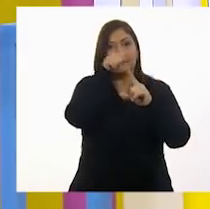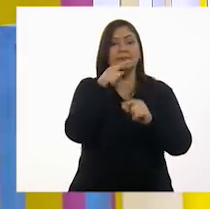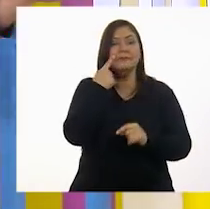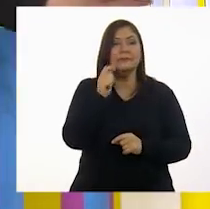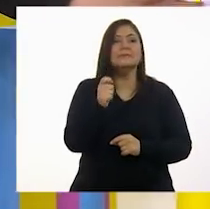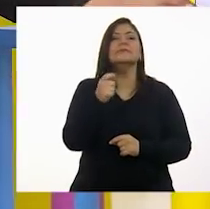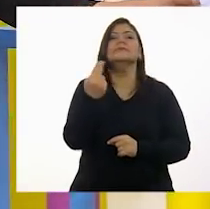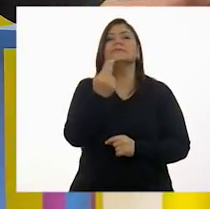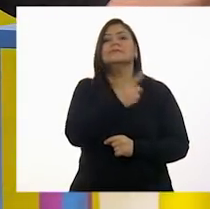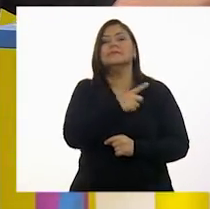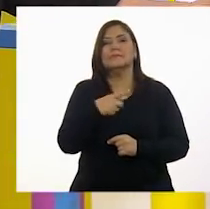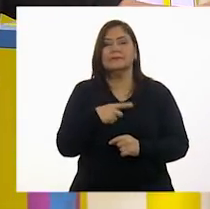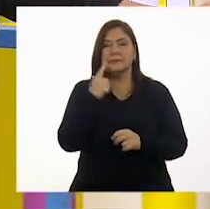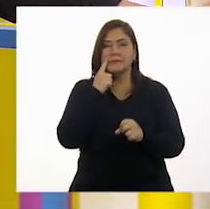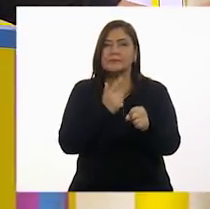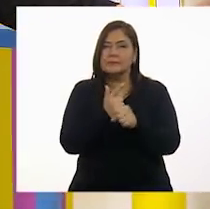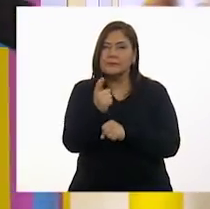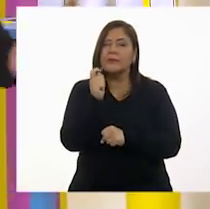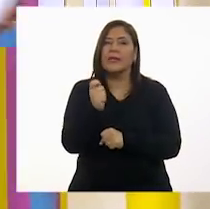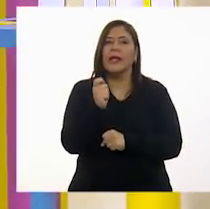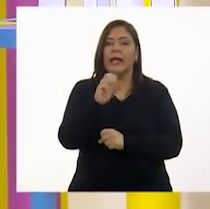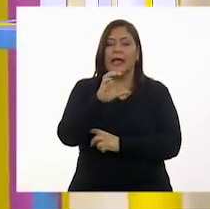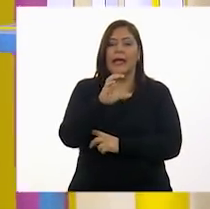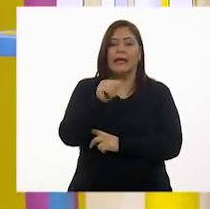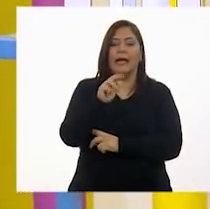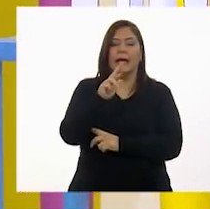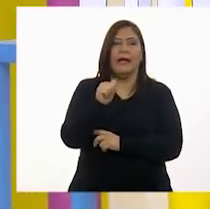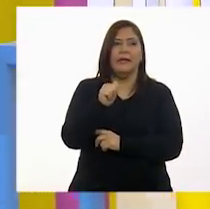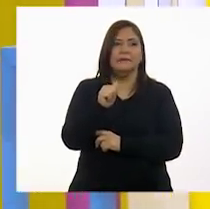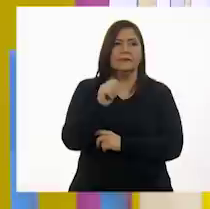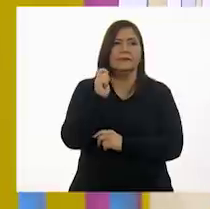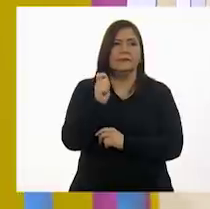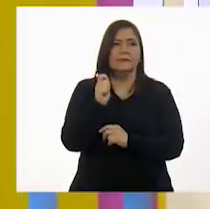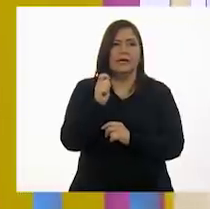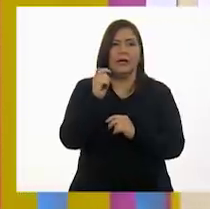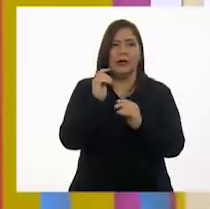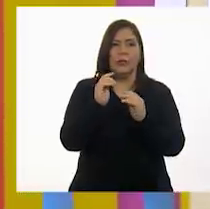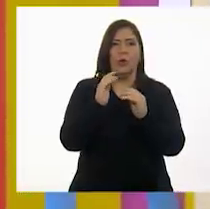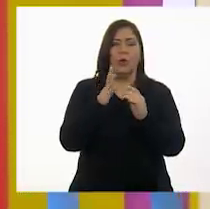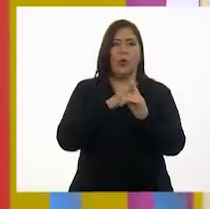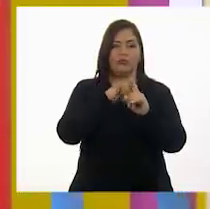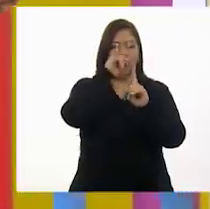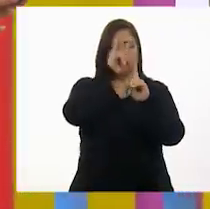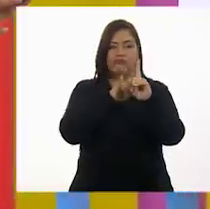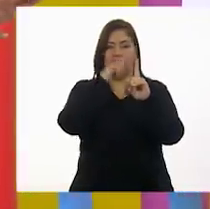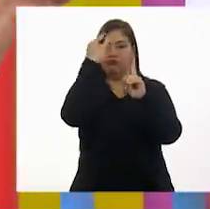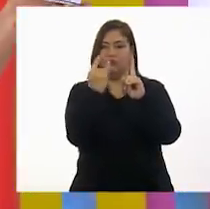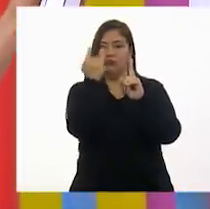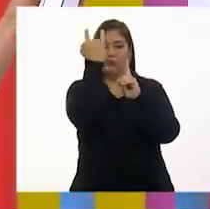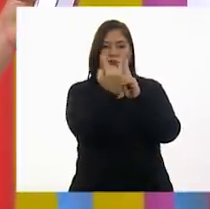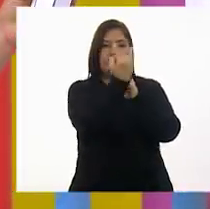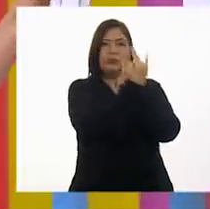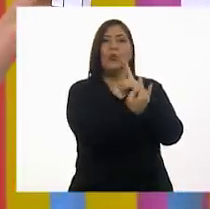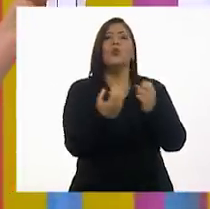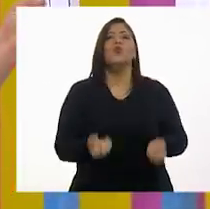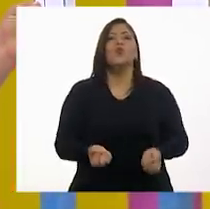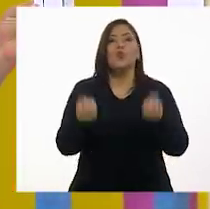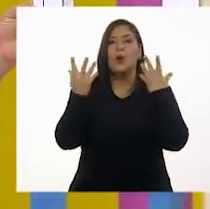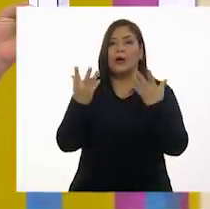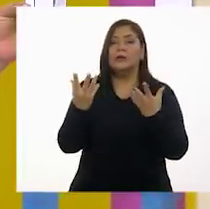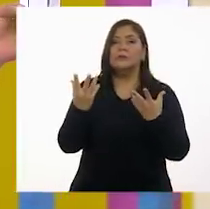primero, ¿cómo son sus caras que quedamos? ¿Quedan las que están? Rectángulos. ¿Cuántos rectángulos